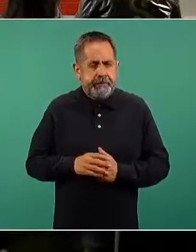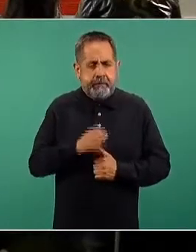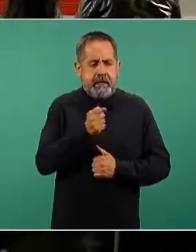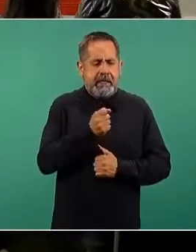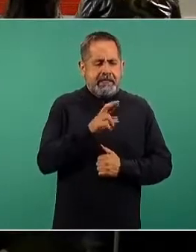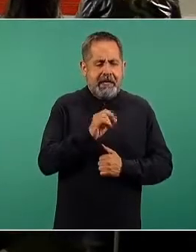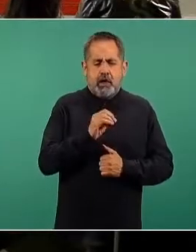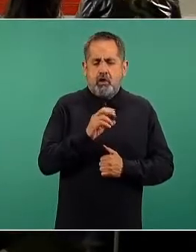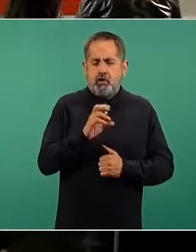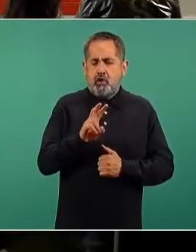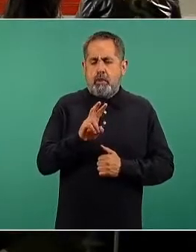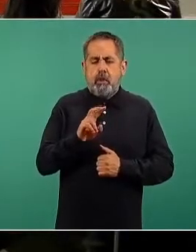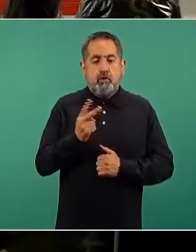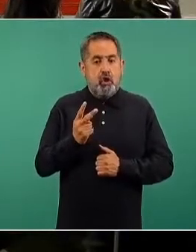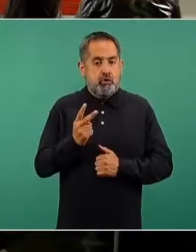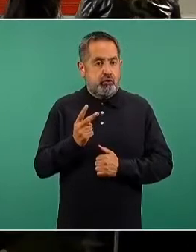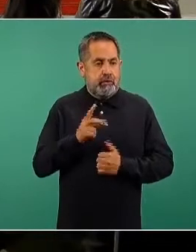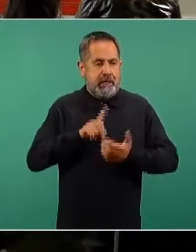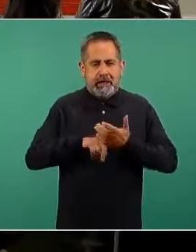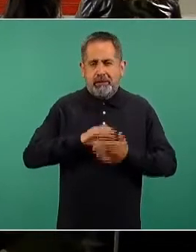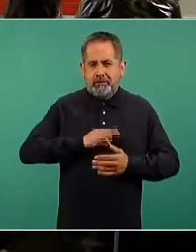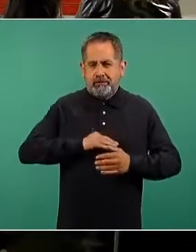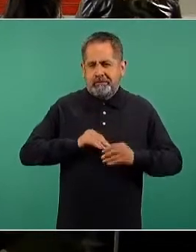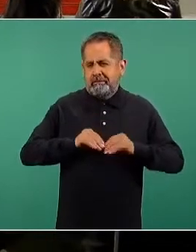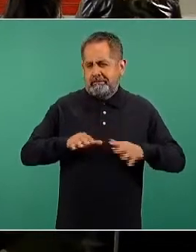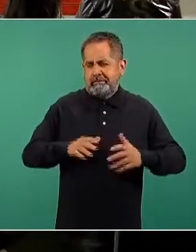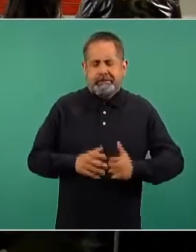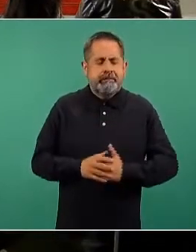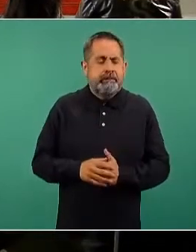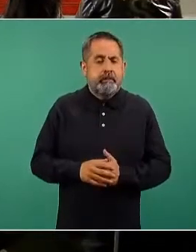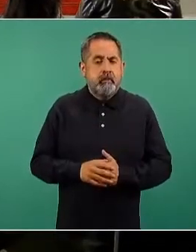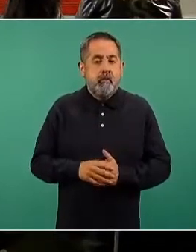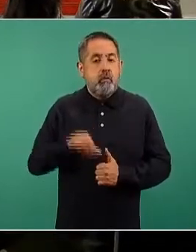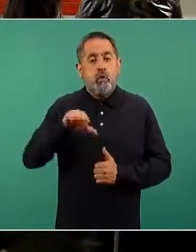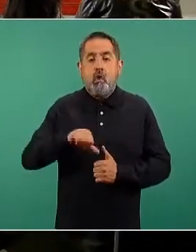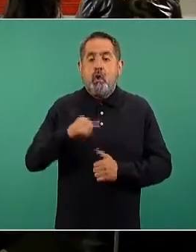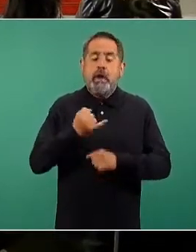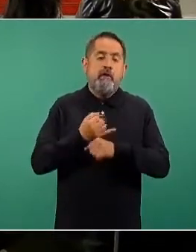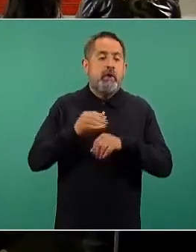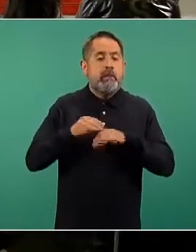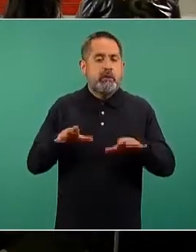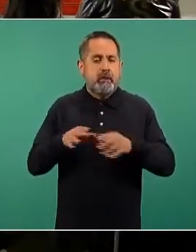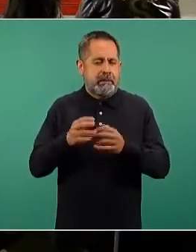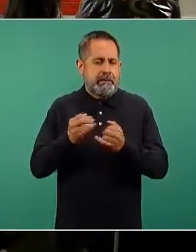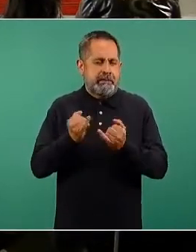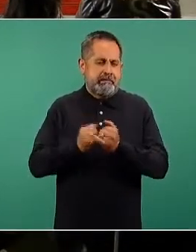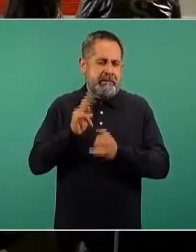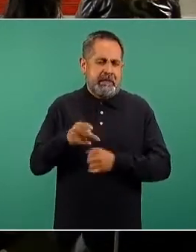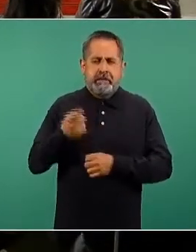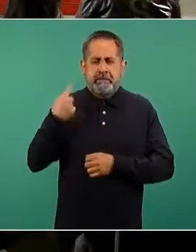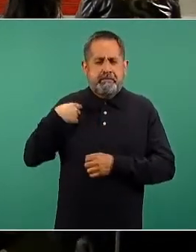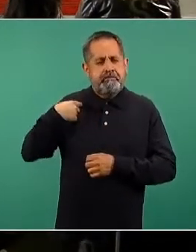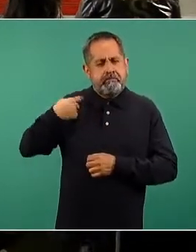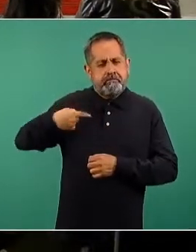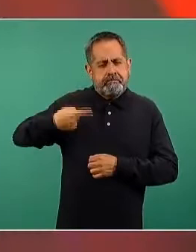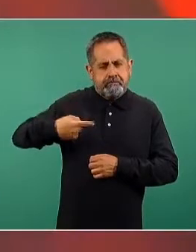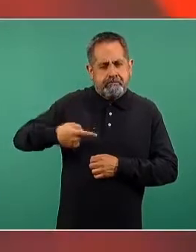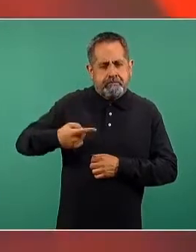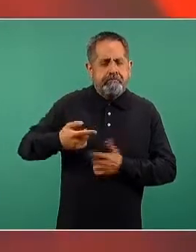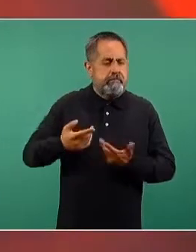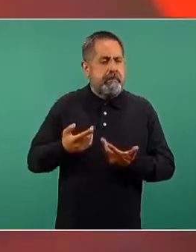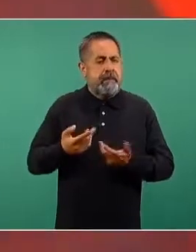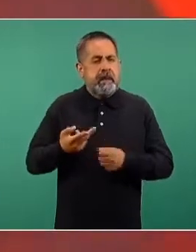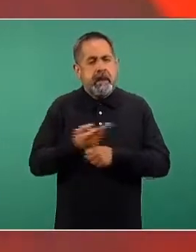SARS-CoV-2. Hoy vamos a tener información, igual que en otras ocasiones, sobre el avance